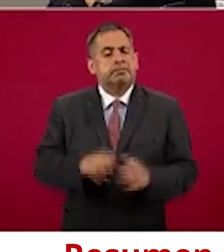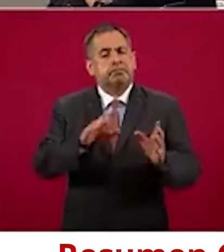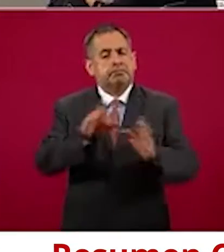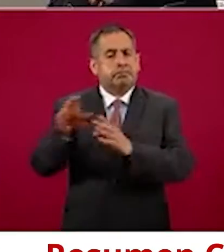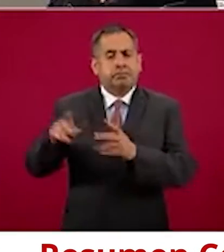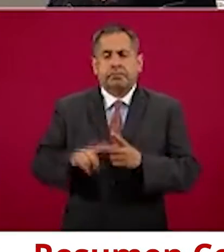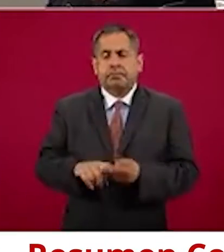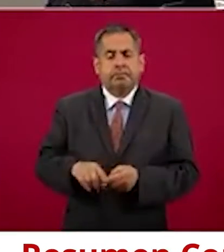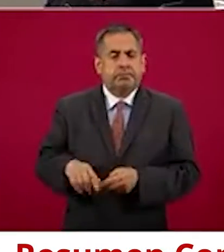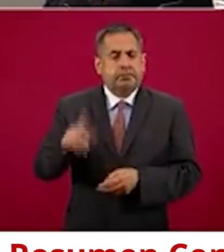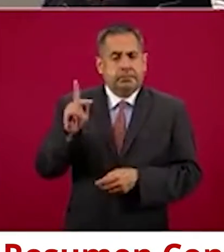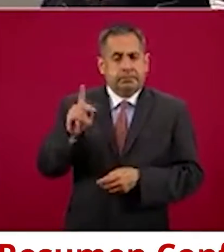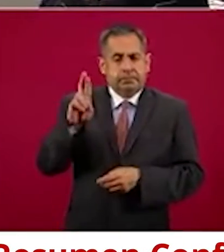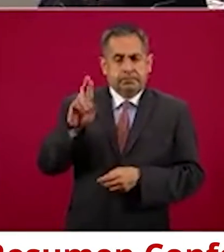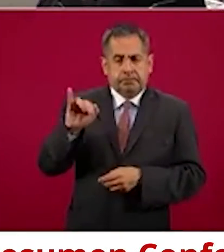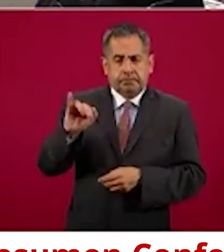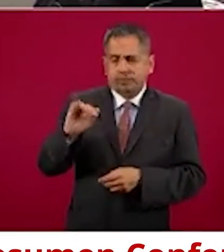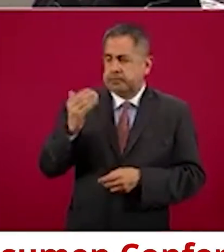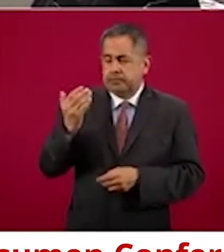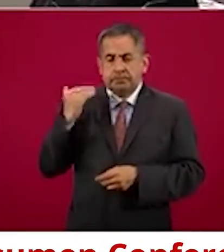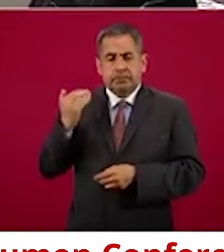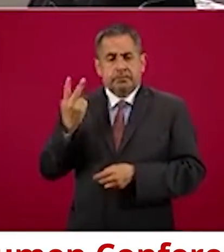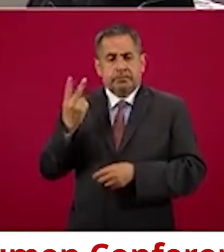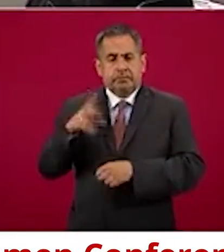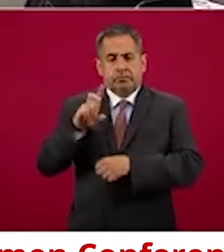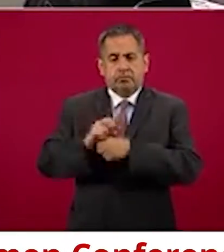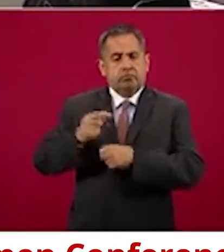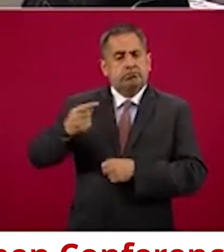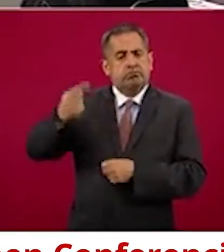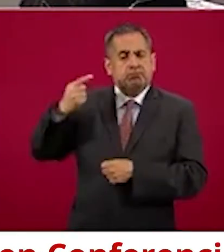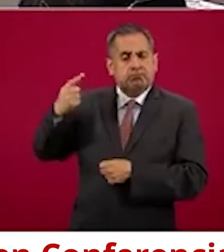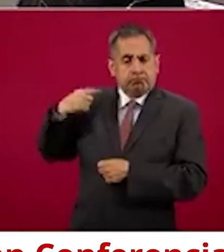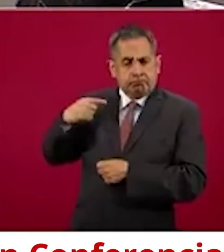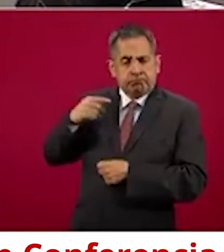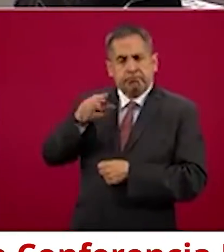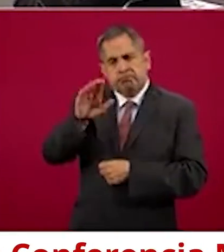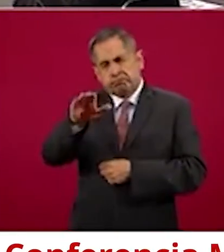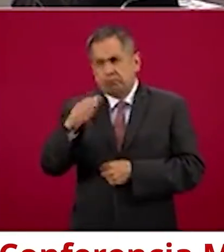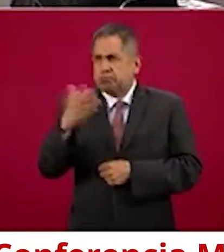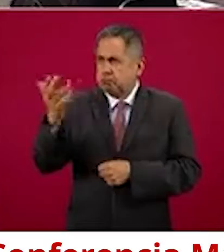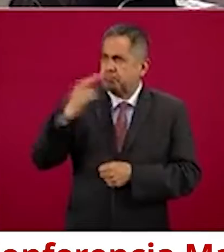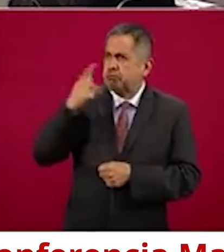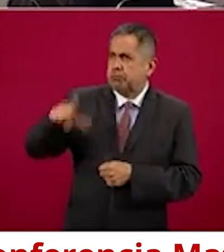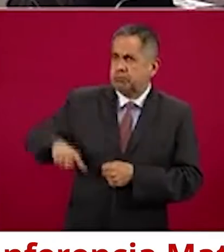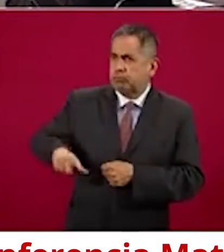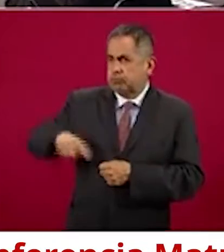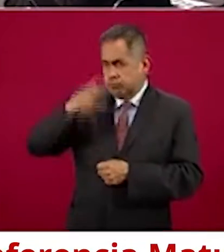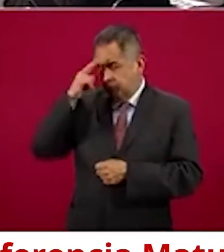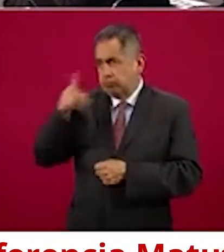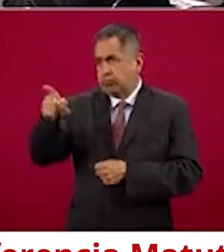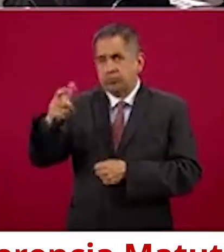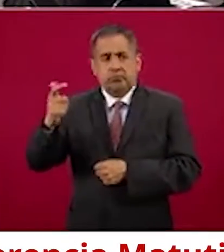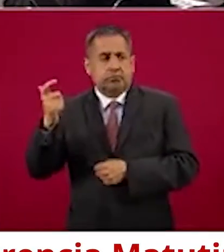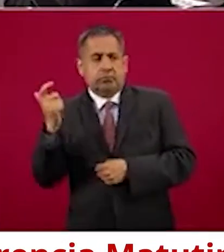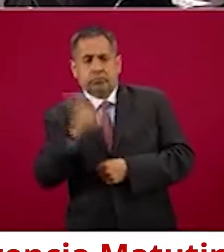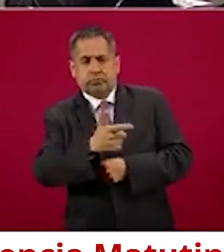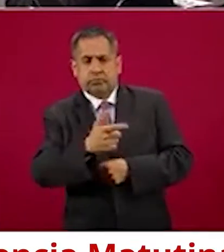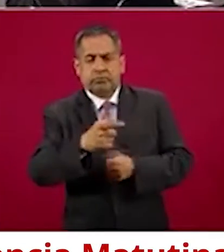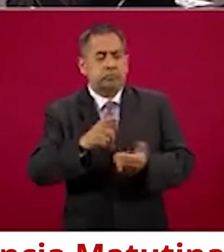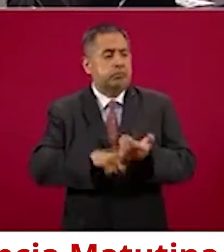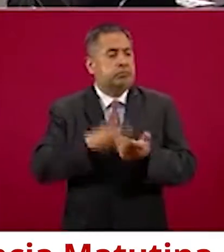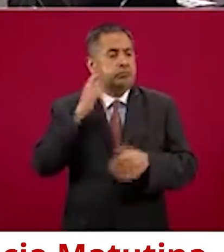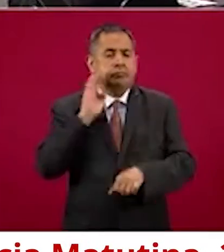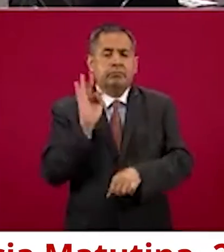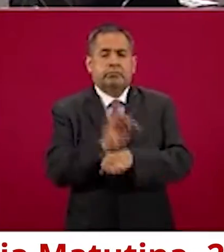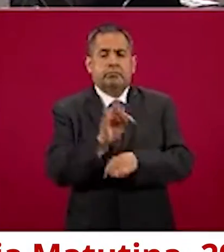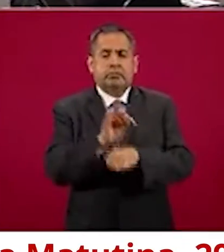Revolucionario Institucional propuso hace 2 días que el gobierno mexicano pagara la defensa del exsecretario de la